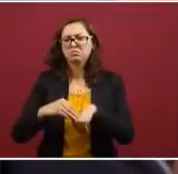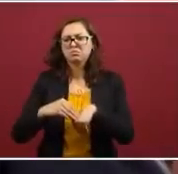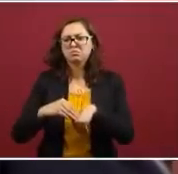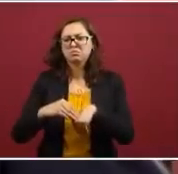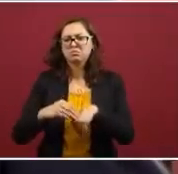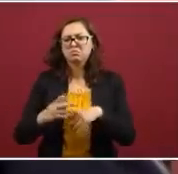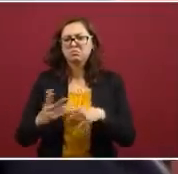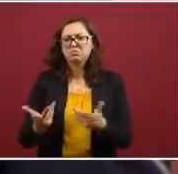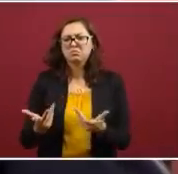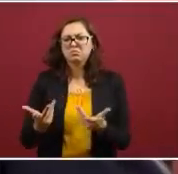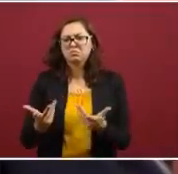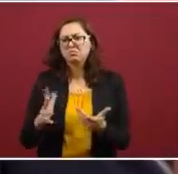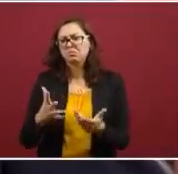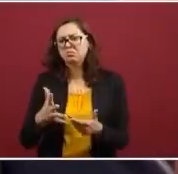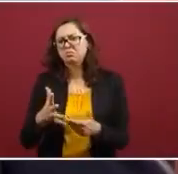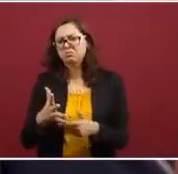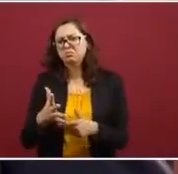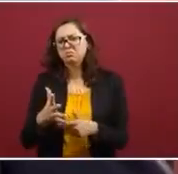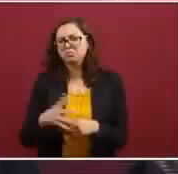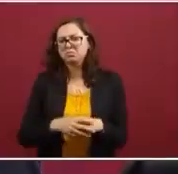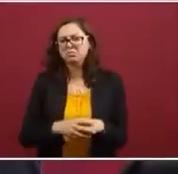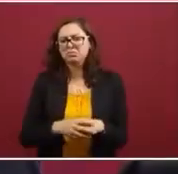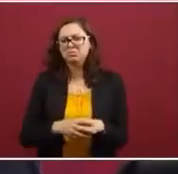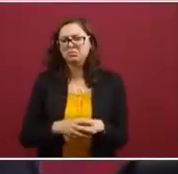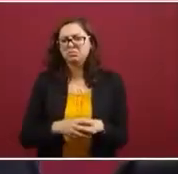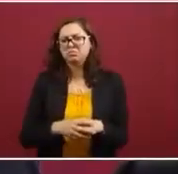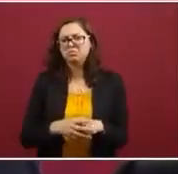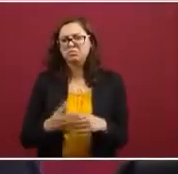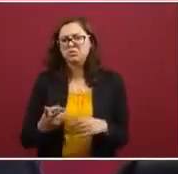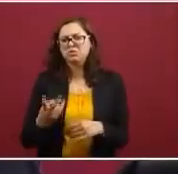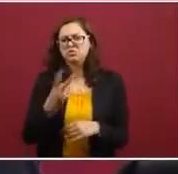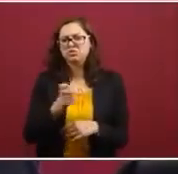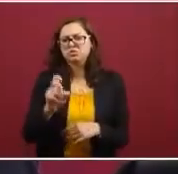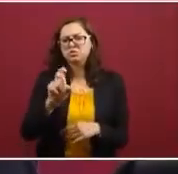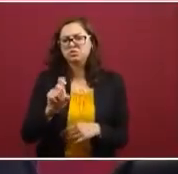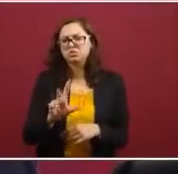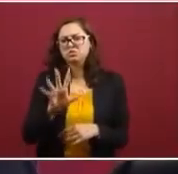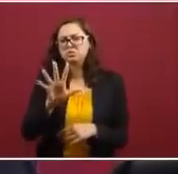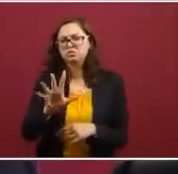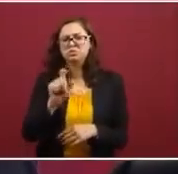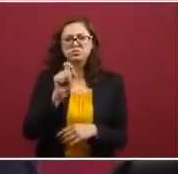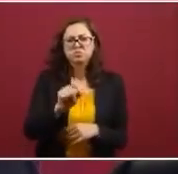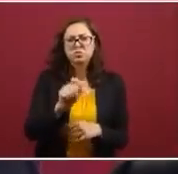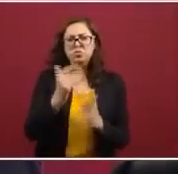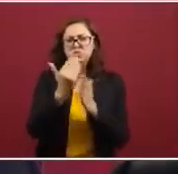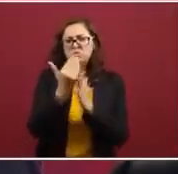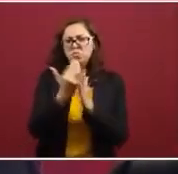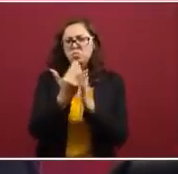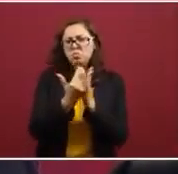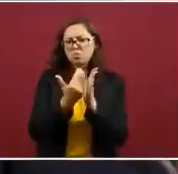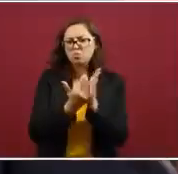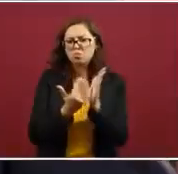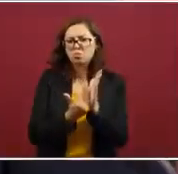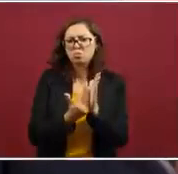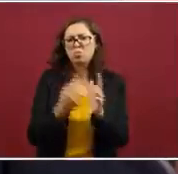el caso de estas líneas está en LIBOR más 235 puntos base, es decir, LIBOR